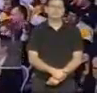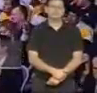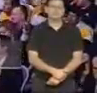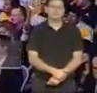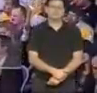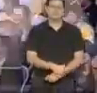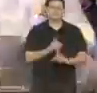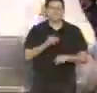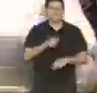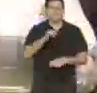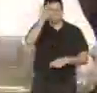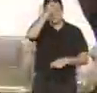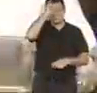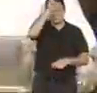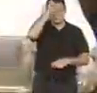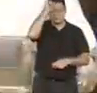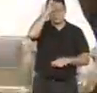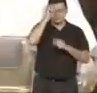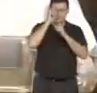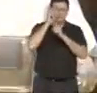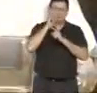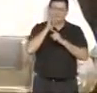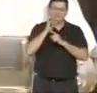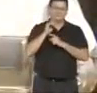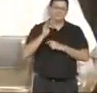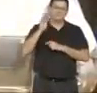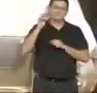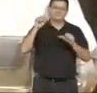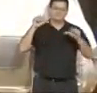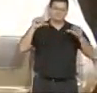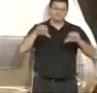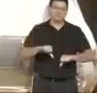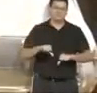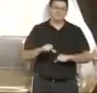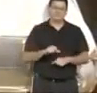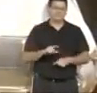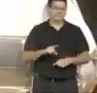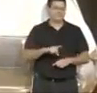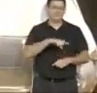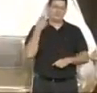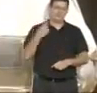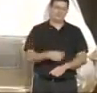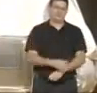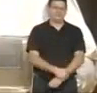Las ideologías terminan mal, no sirven.